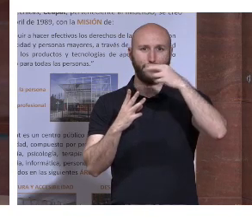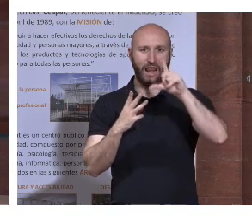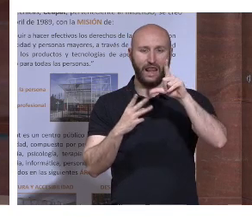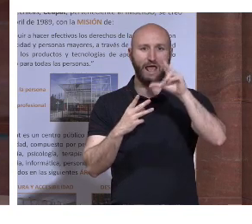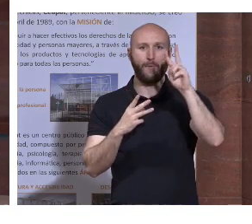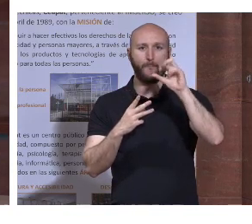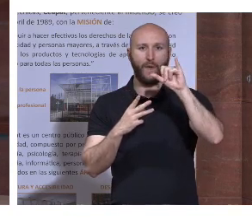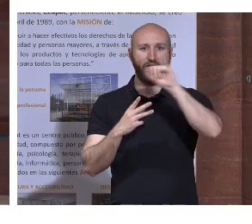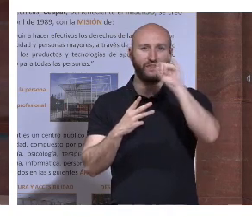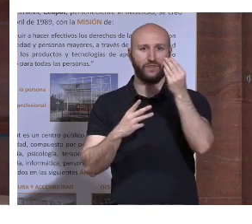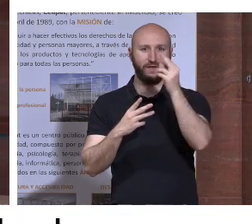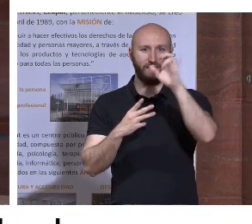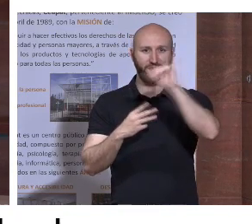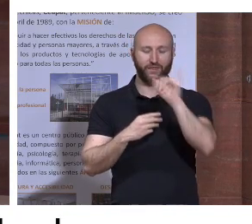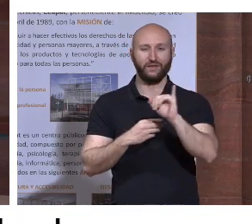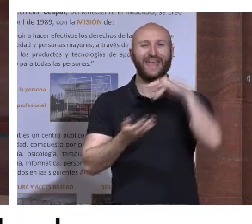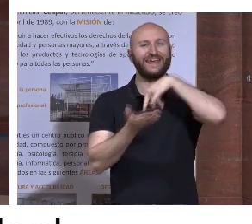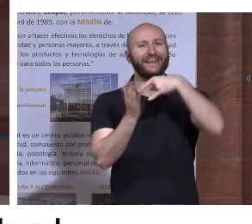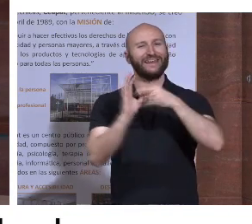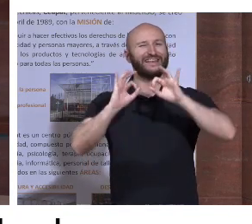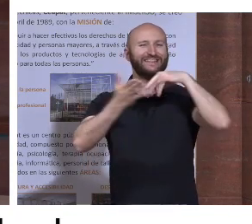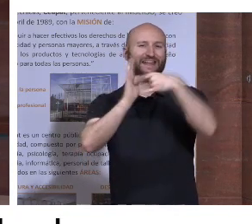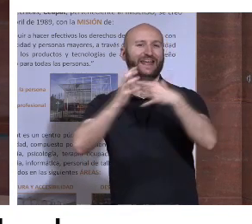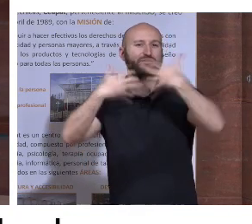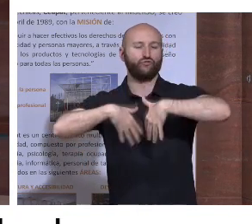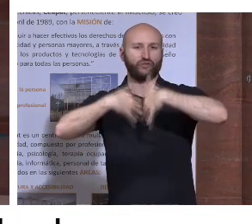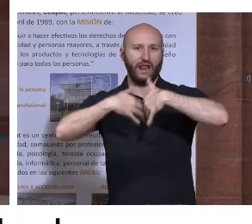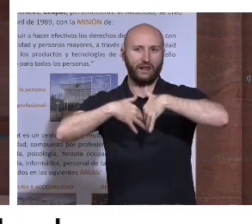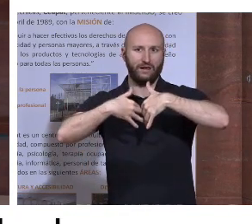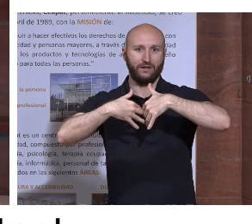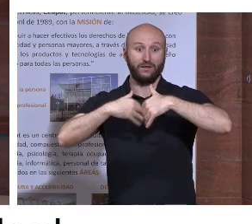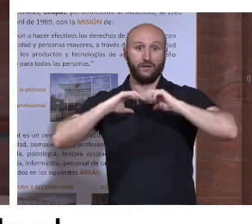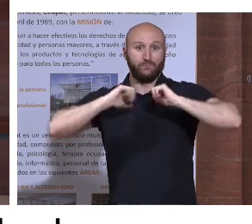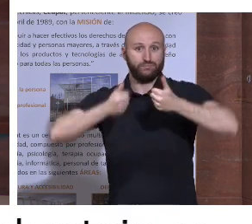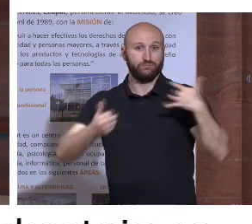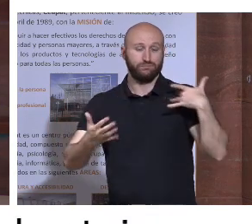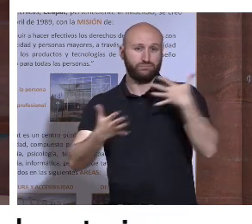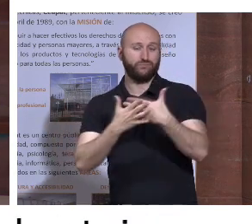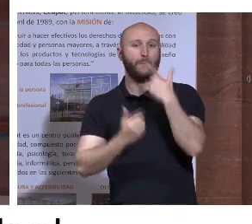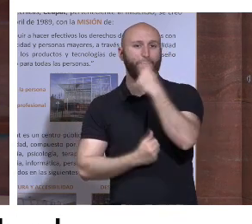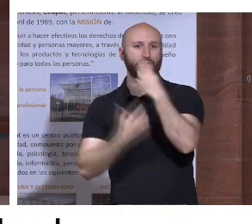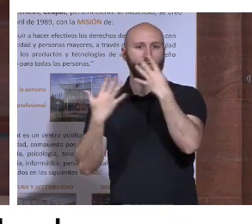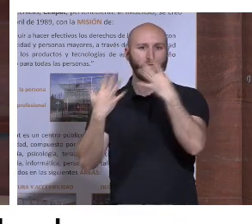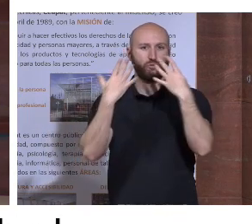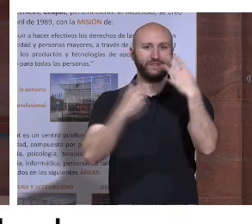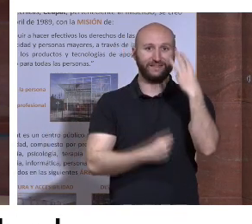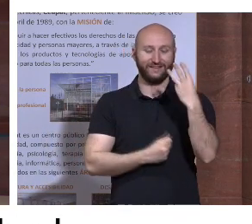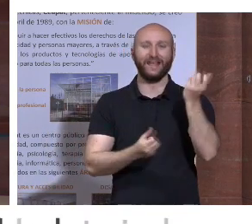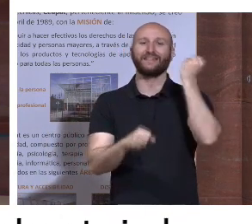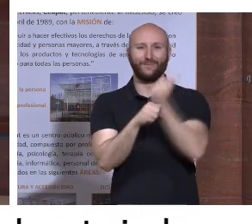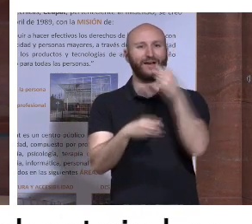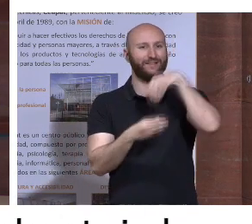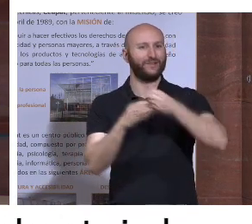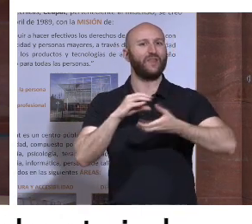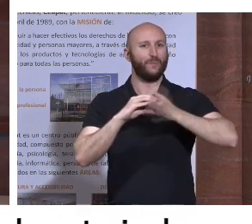Isabel Vázquez, es ingeniera técnica industrial y desde el año 1993 trabaja en el CEAPAT, o sea